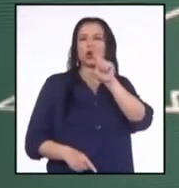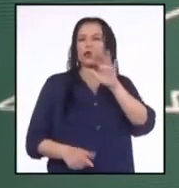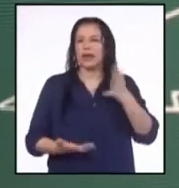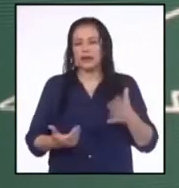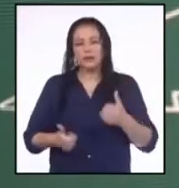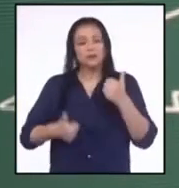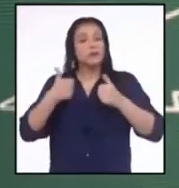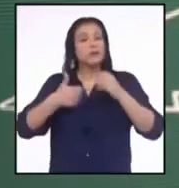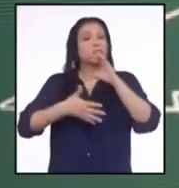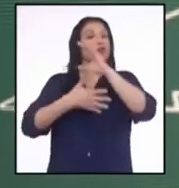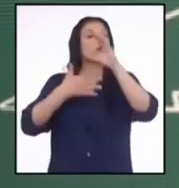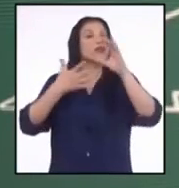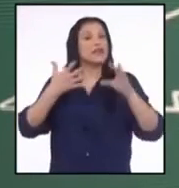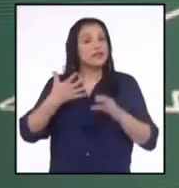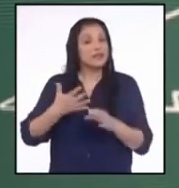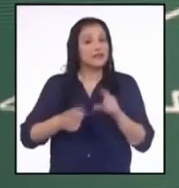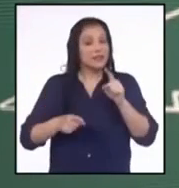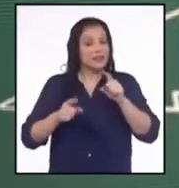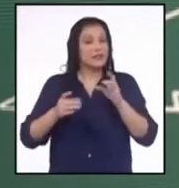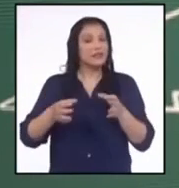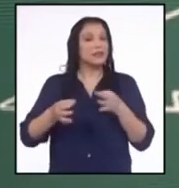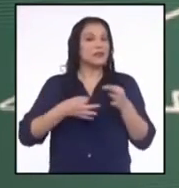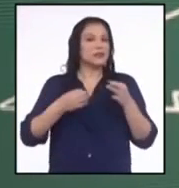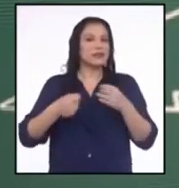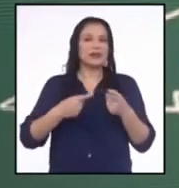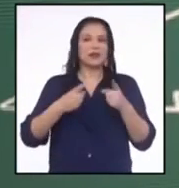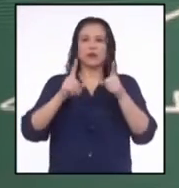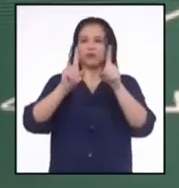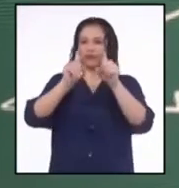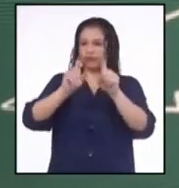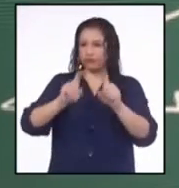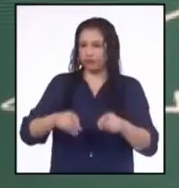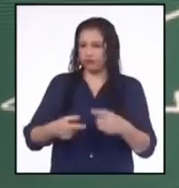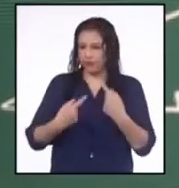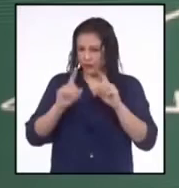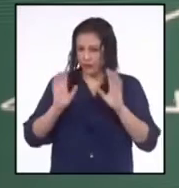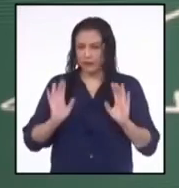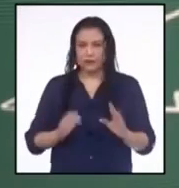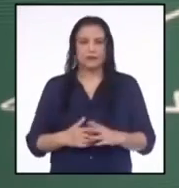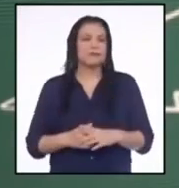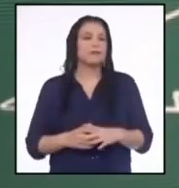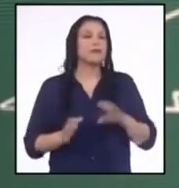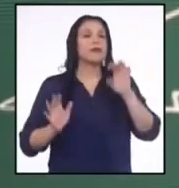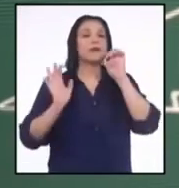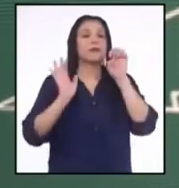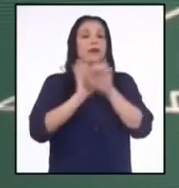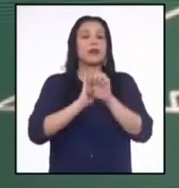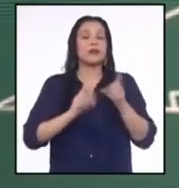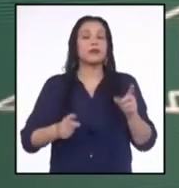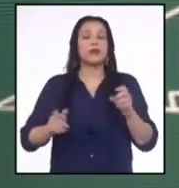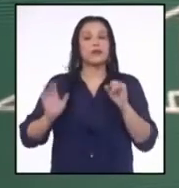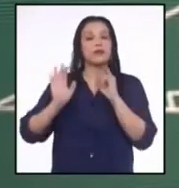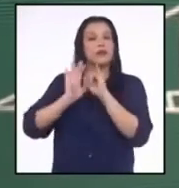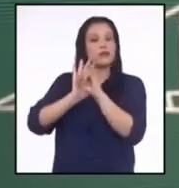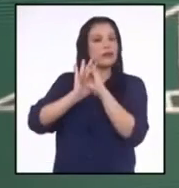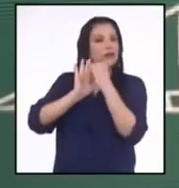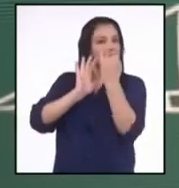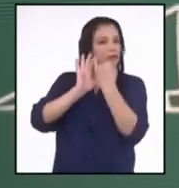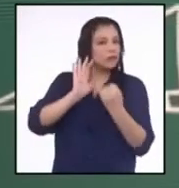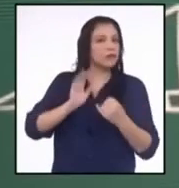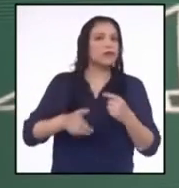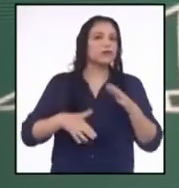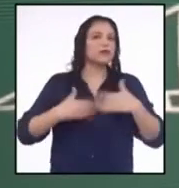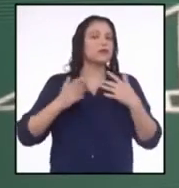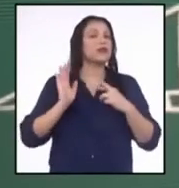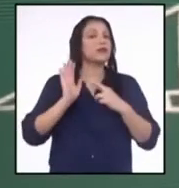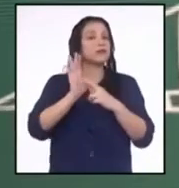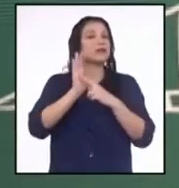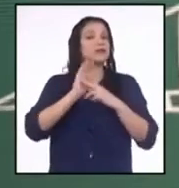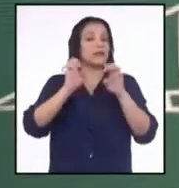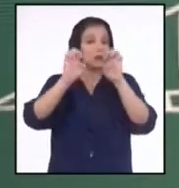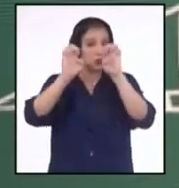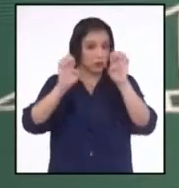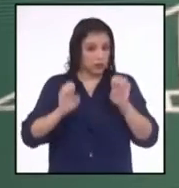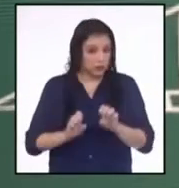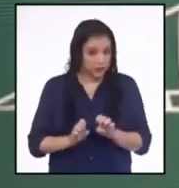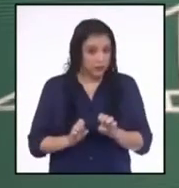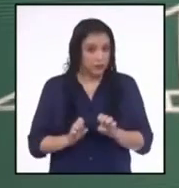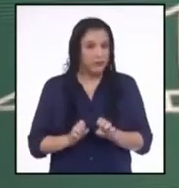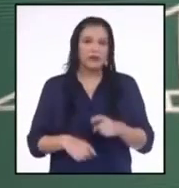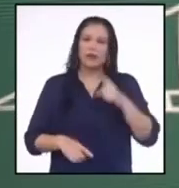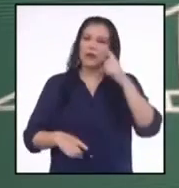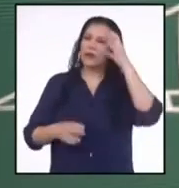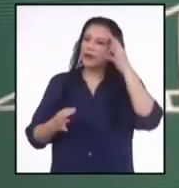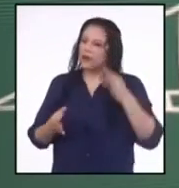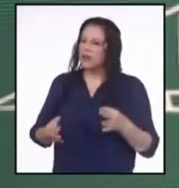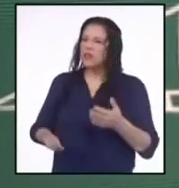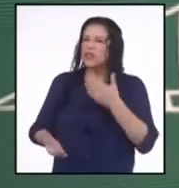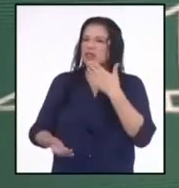son sus características y sobre eso tengo varias interrogantes. Por ejemplo, si esta figura se puede representar o no mediante una ecuación. Creo